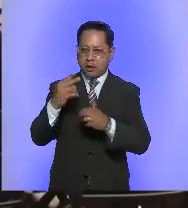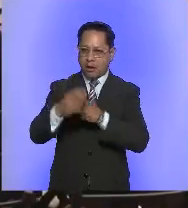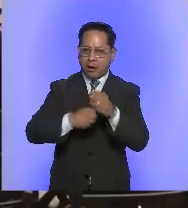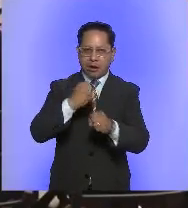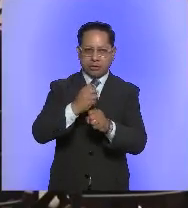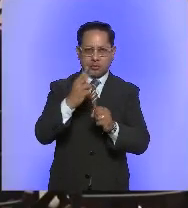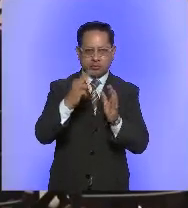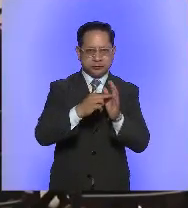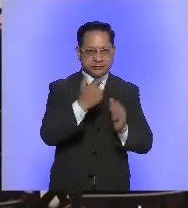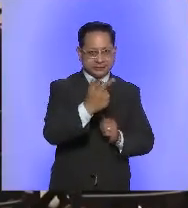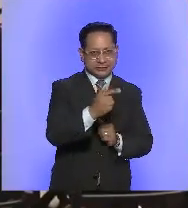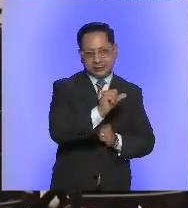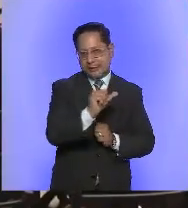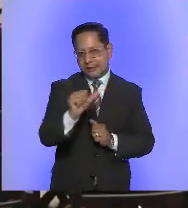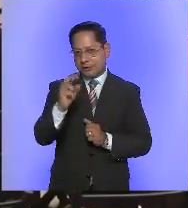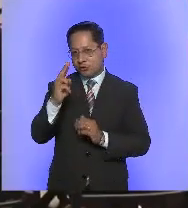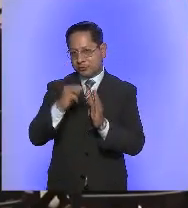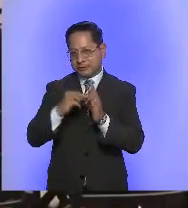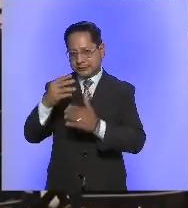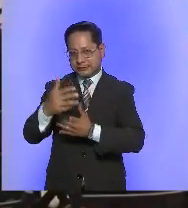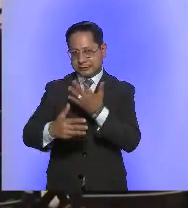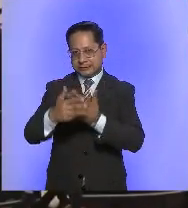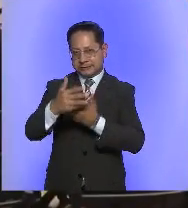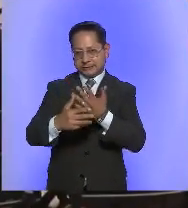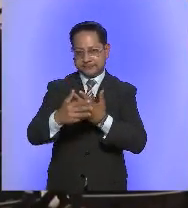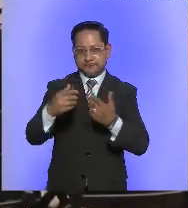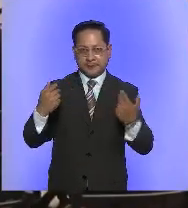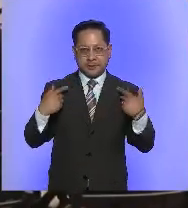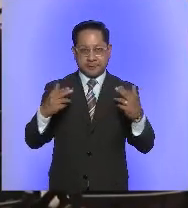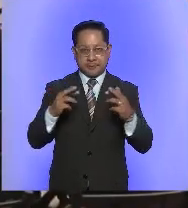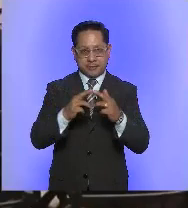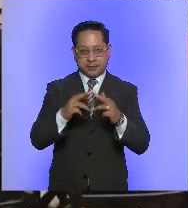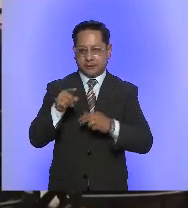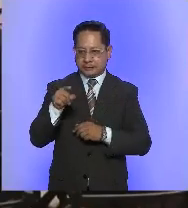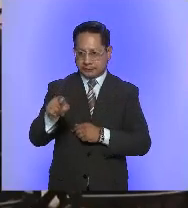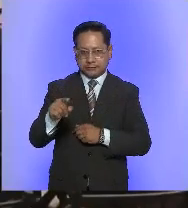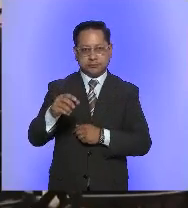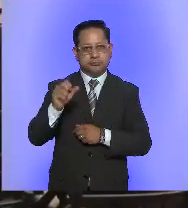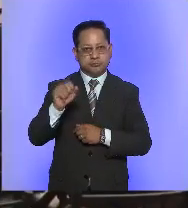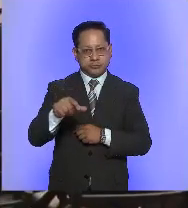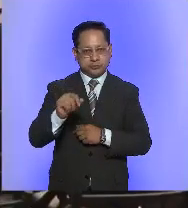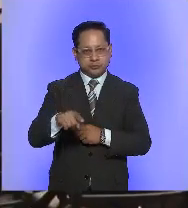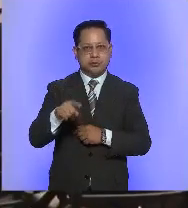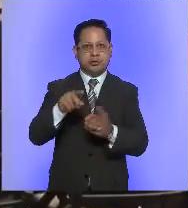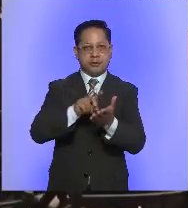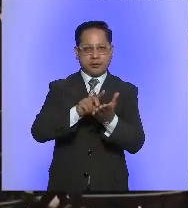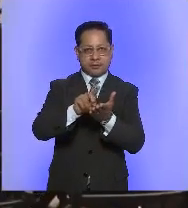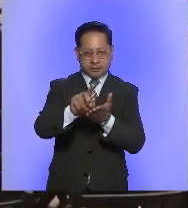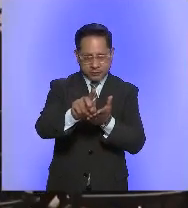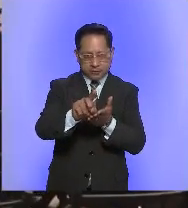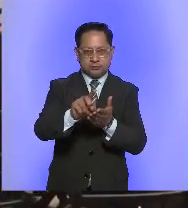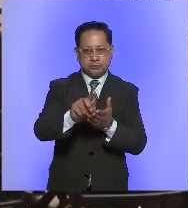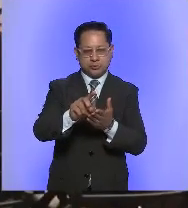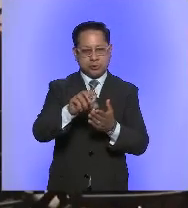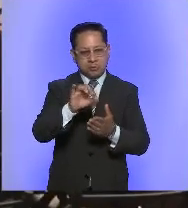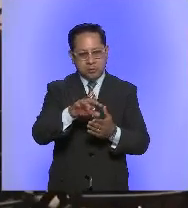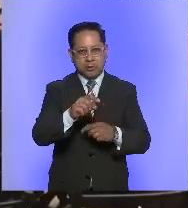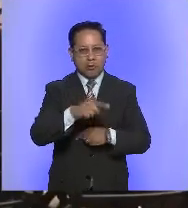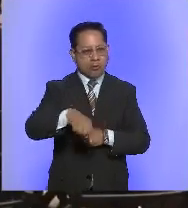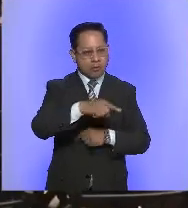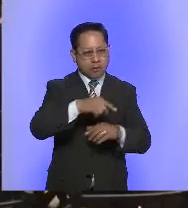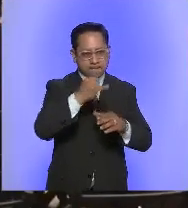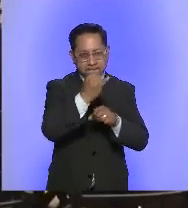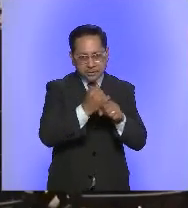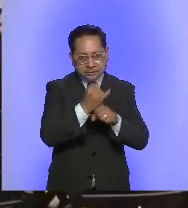2007-2015. Es profesora emérita y decana de la Facultad de Derecho y Criminología de la Universidad Autónoma de Nuevo León. Actualmente